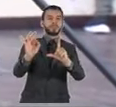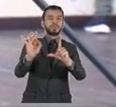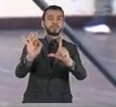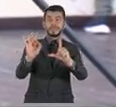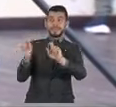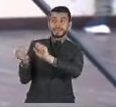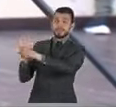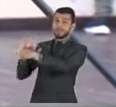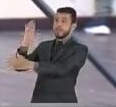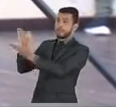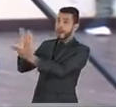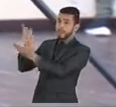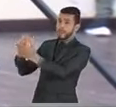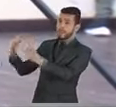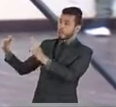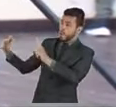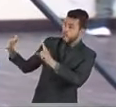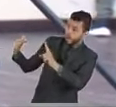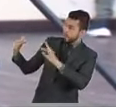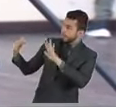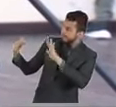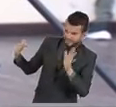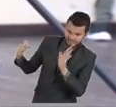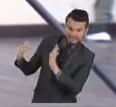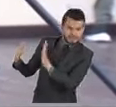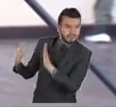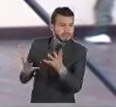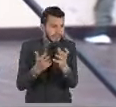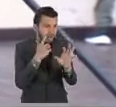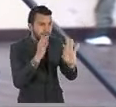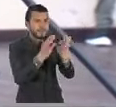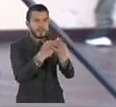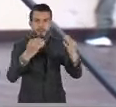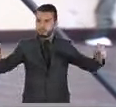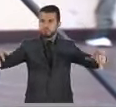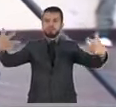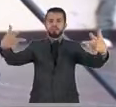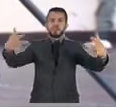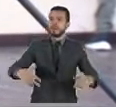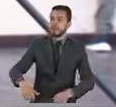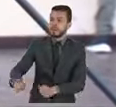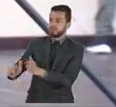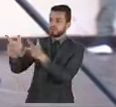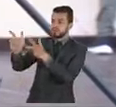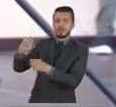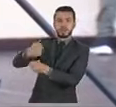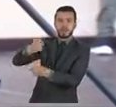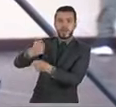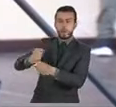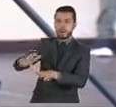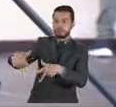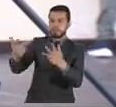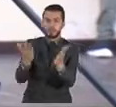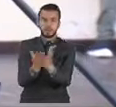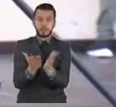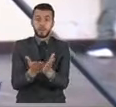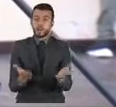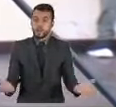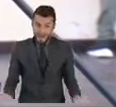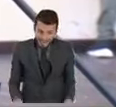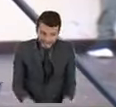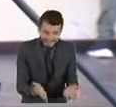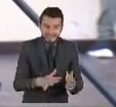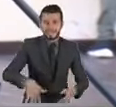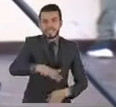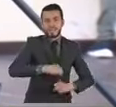del COVID-19 ha permitido acercar a las familias, trabajar desde la casa, estudiar desde la casa y vamos a seguir construyendo esa